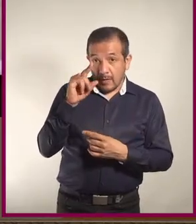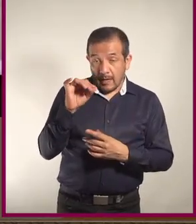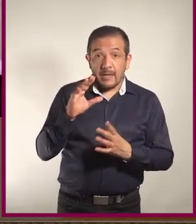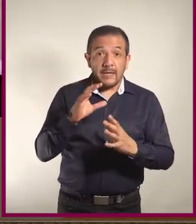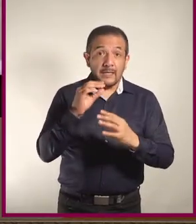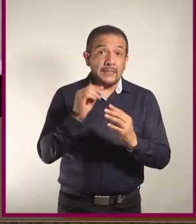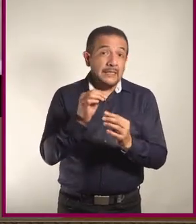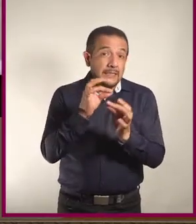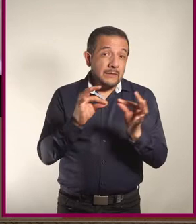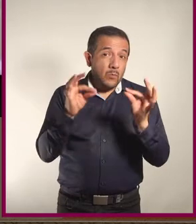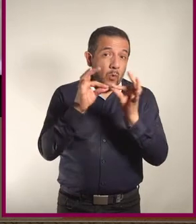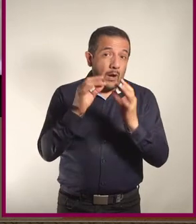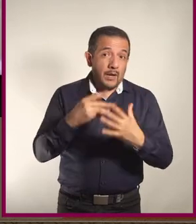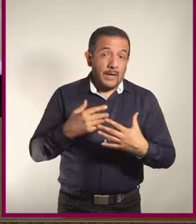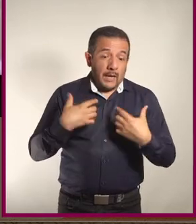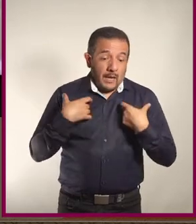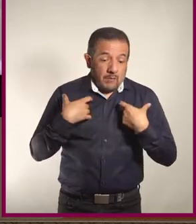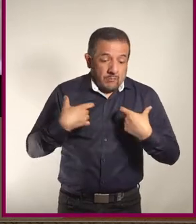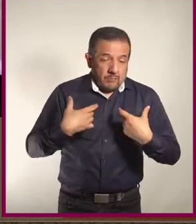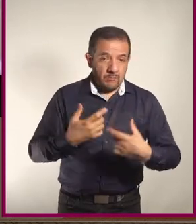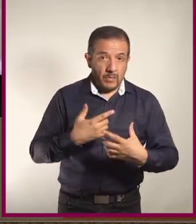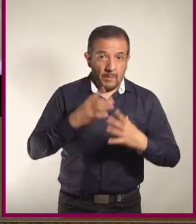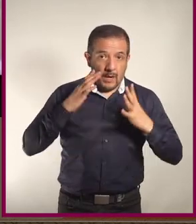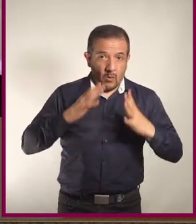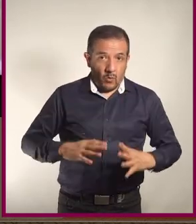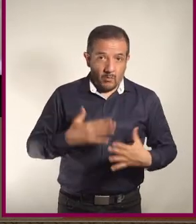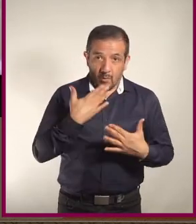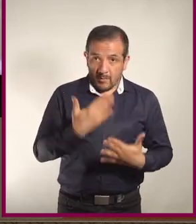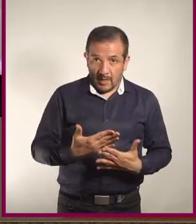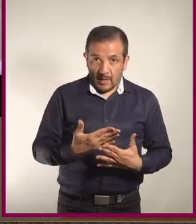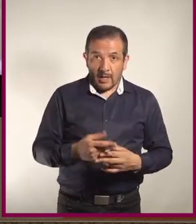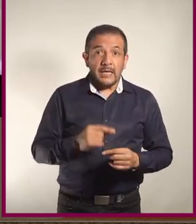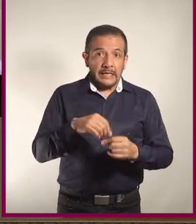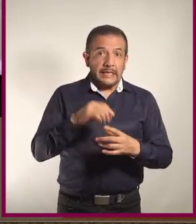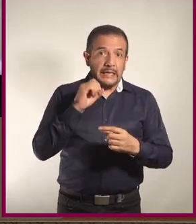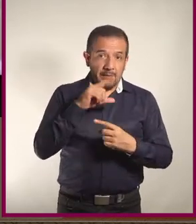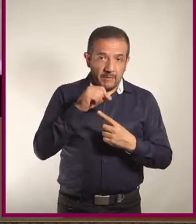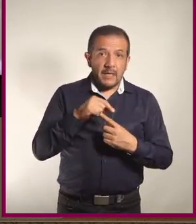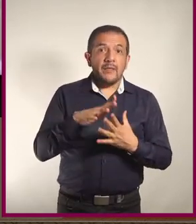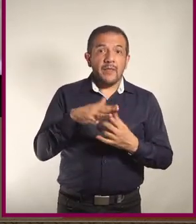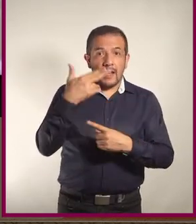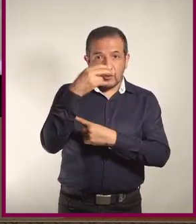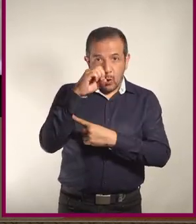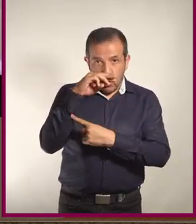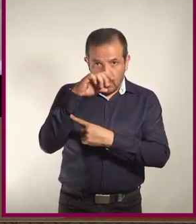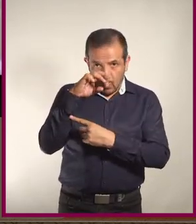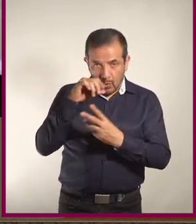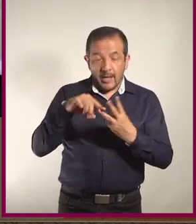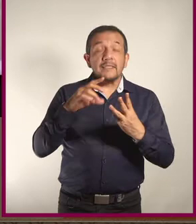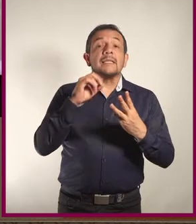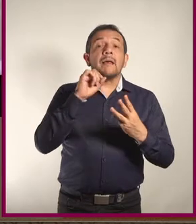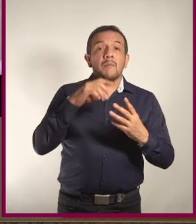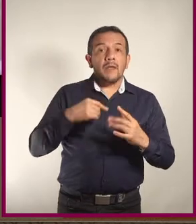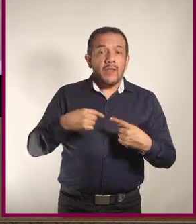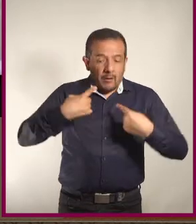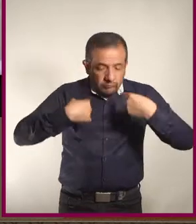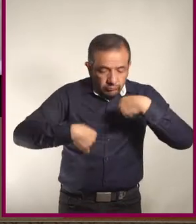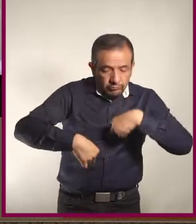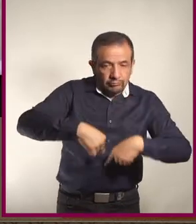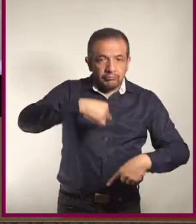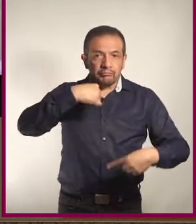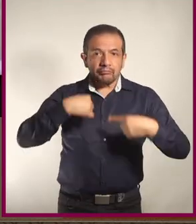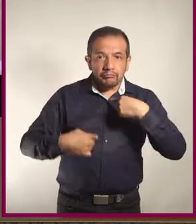el mantenimiento de la musculatura y el desarrollo del cuerpo y de las hormonas y de los ciclos